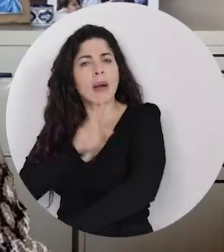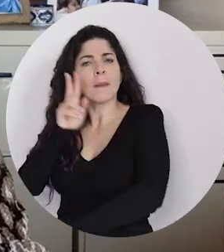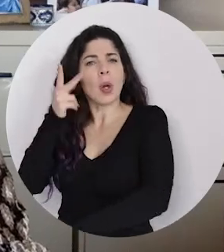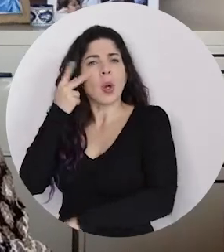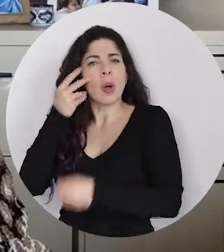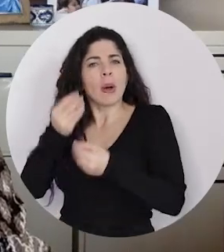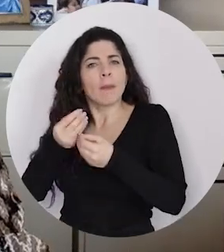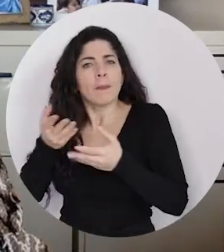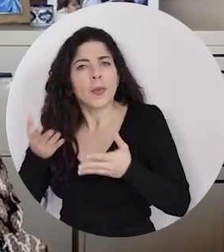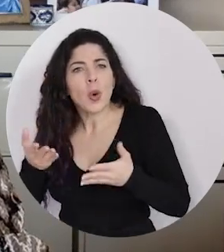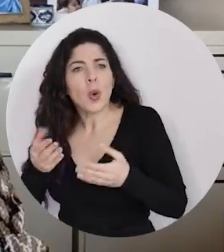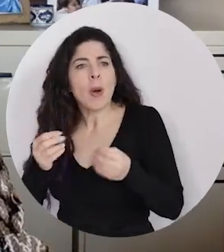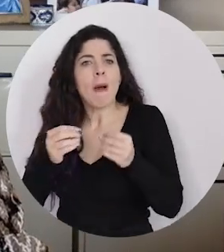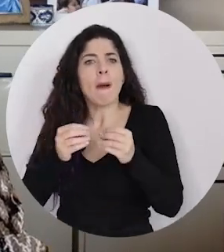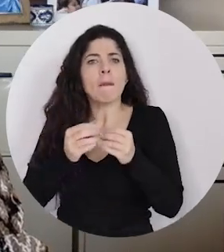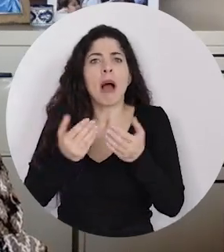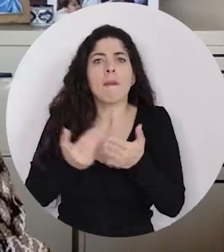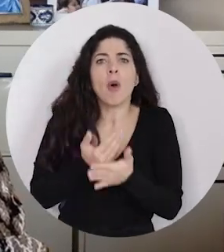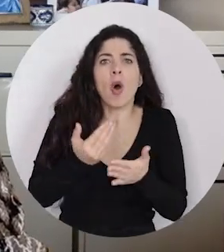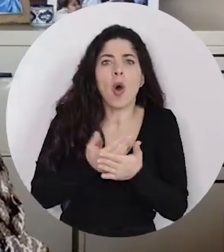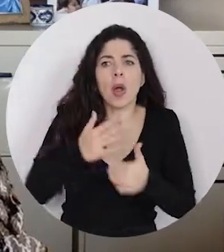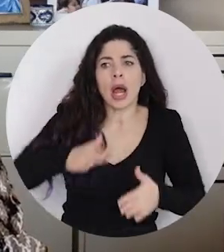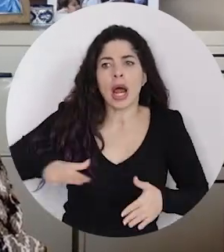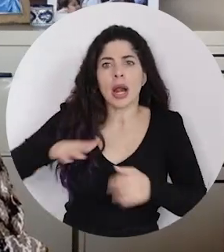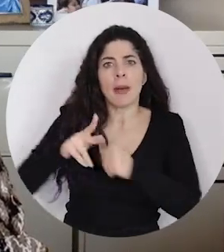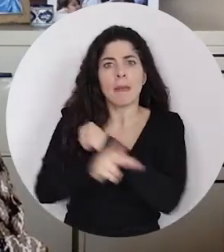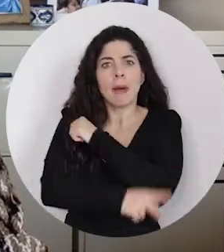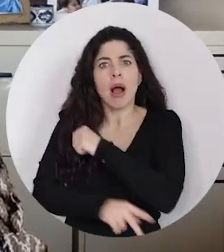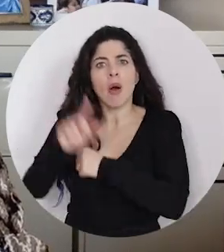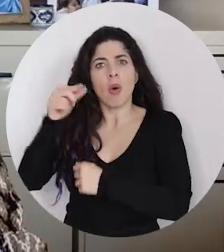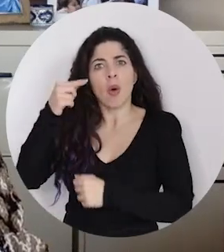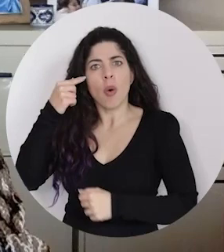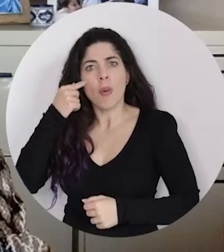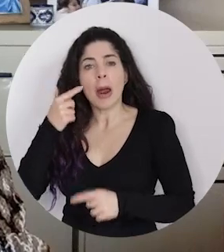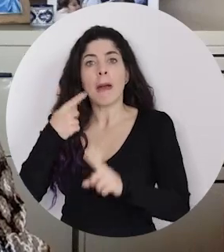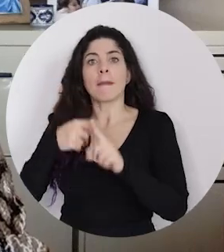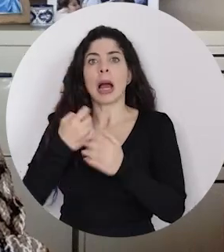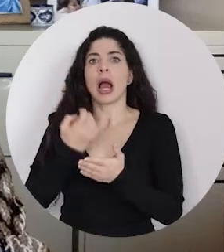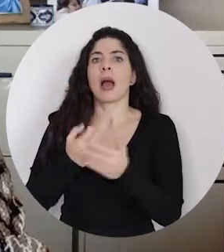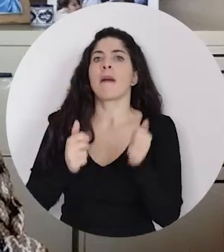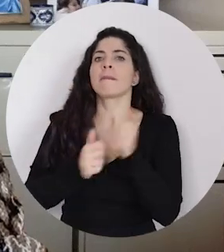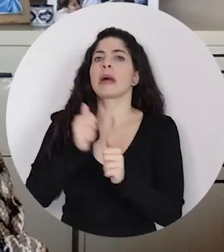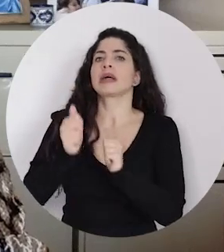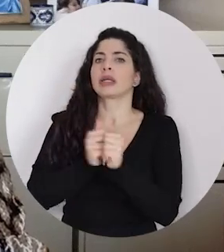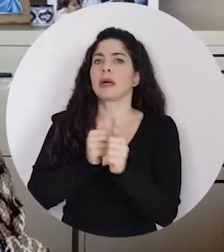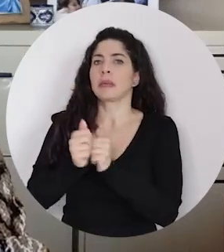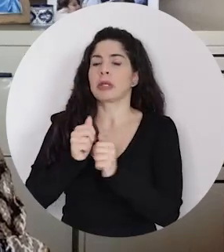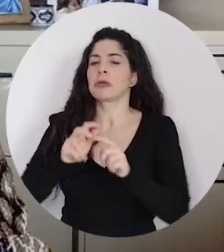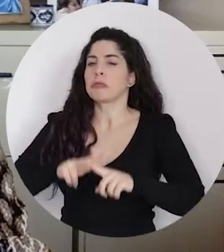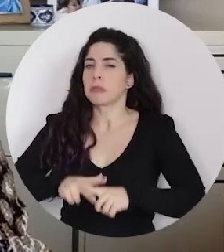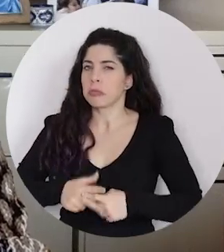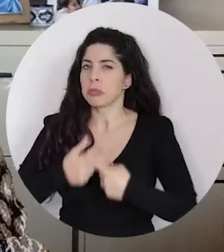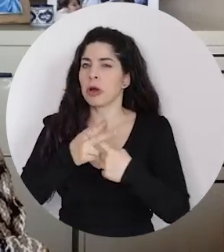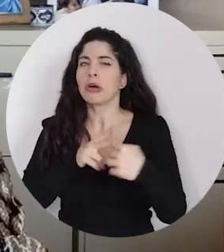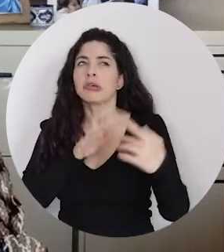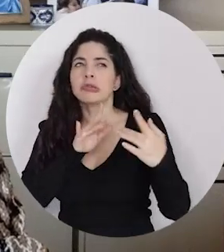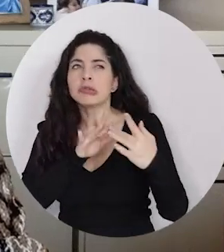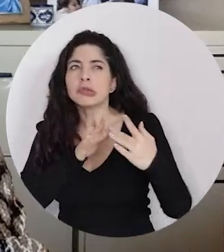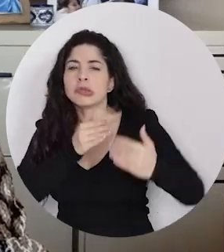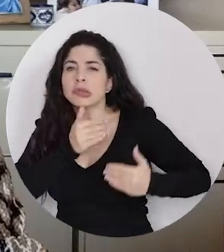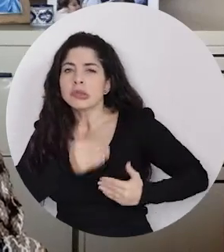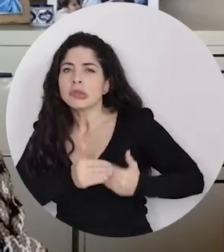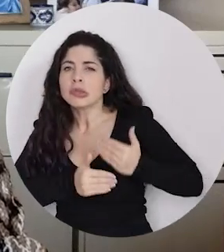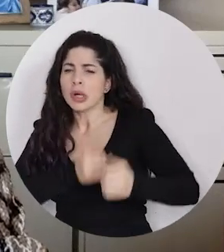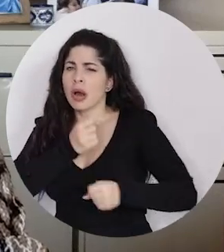de nuestras políticas públicas, en la modernización del Estado y en la competitividad de nuestra economía. Se inició así